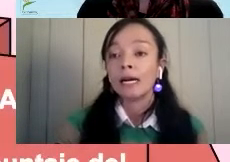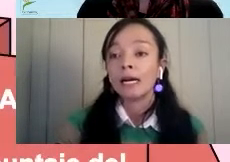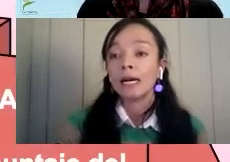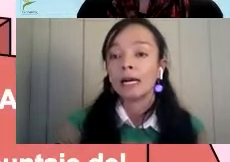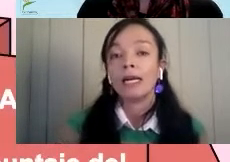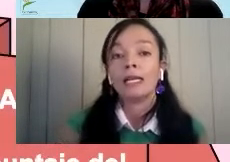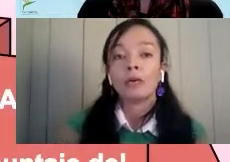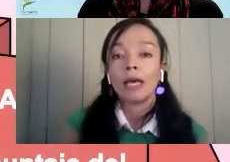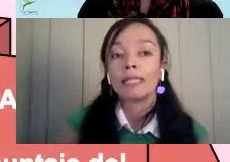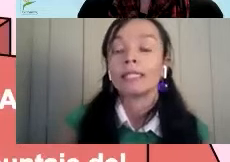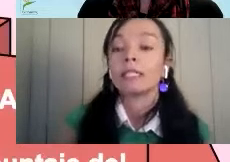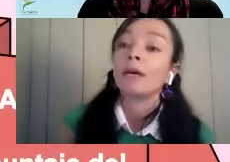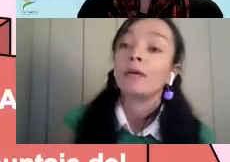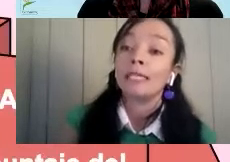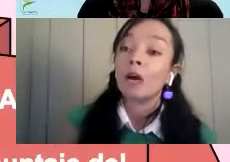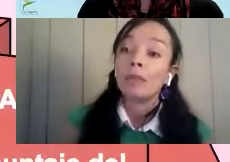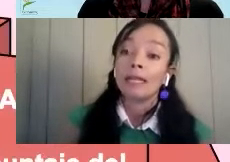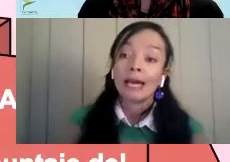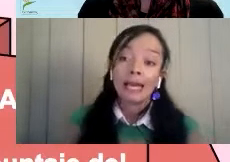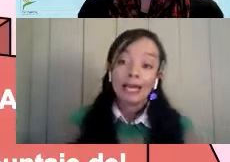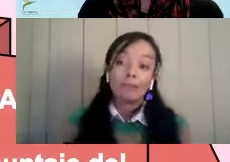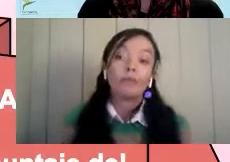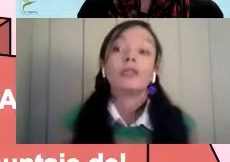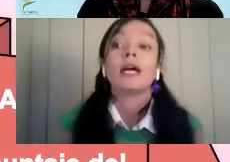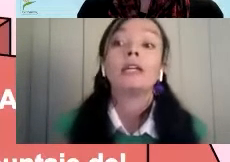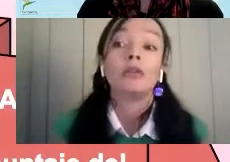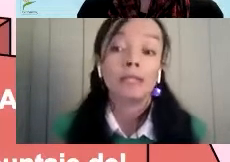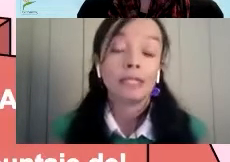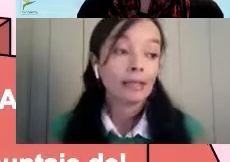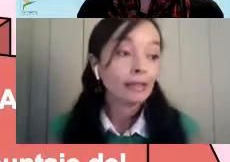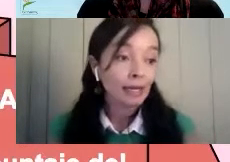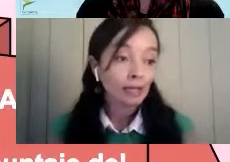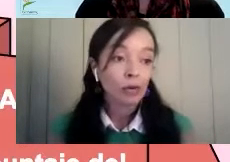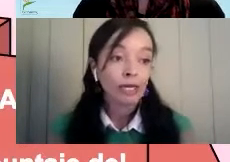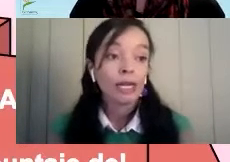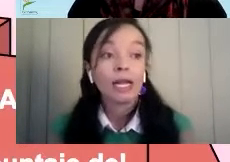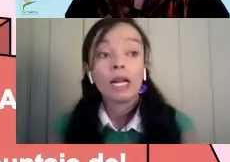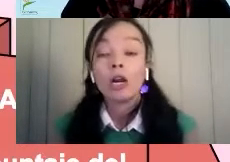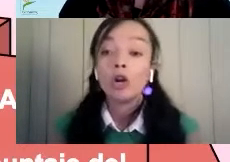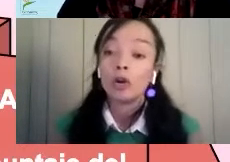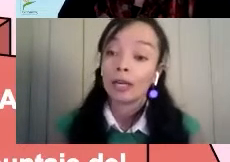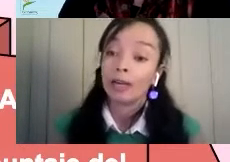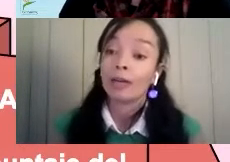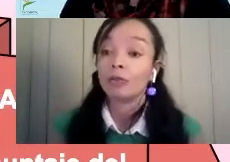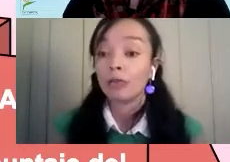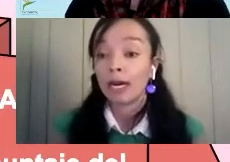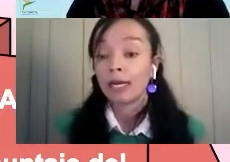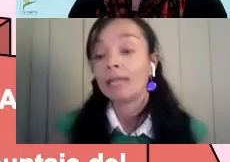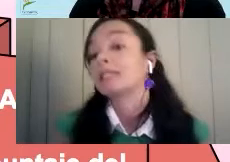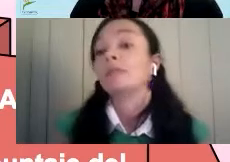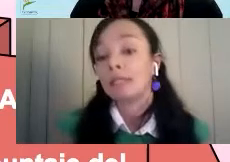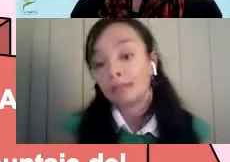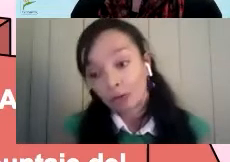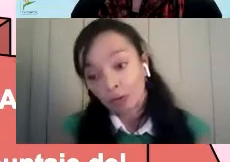También, el lenguaje de señas para bebés aumenta el puntaje del coeficiente intelectual. Lo que le va a ayudar